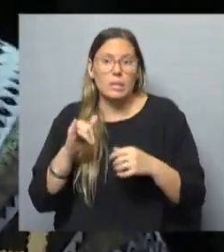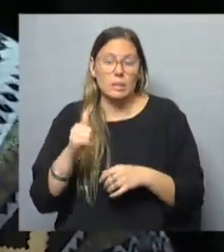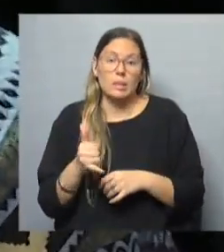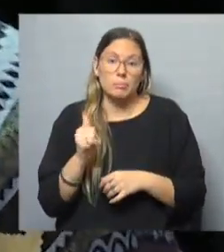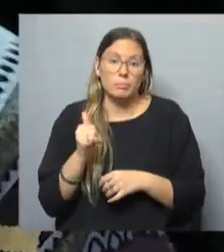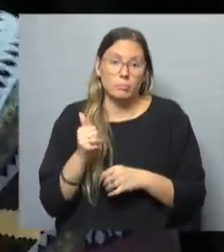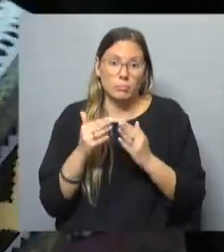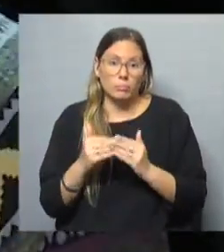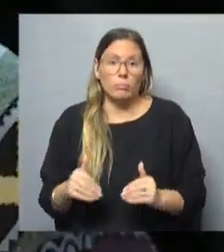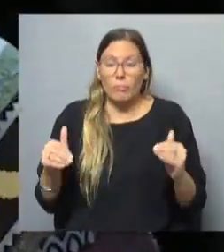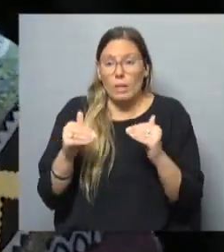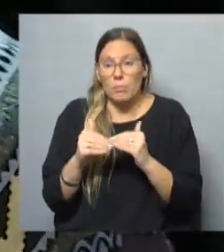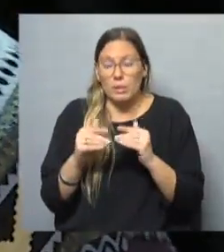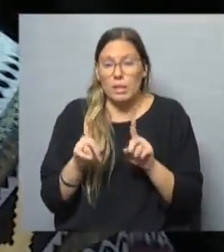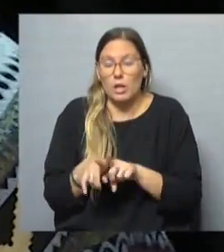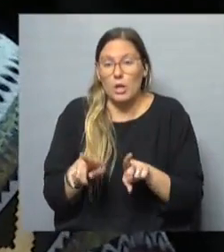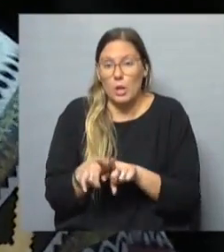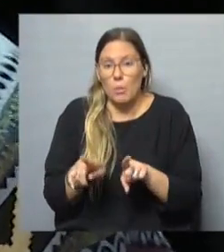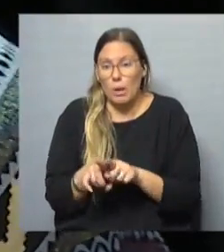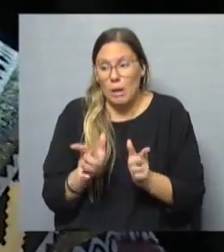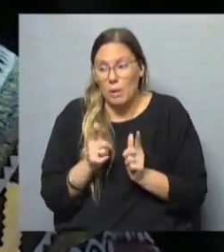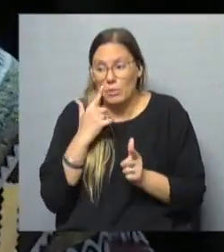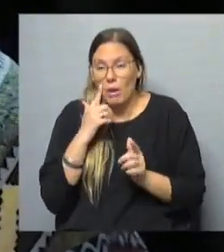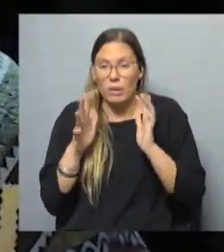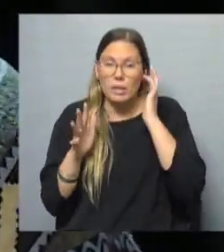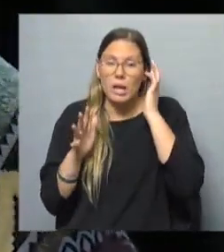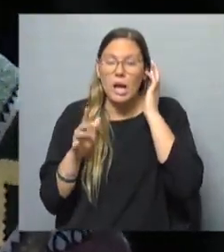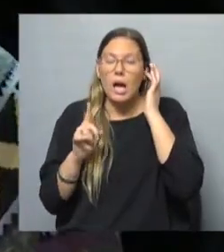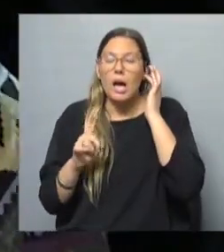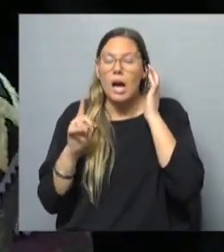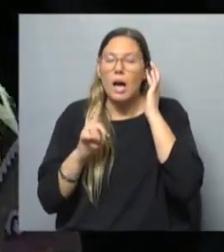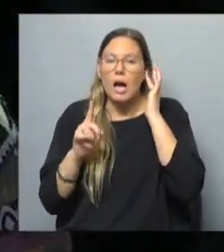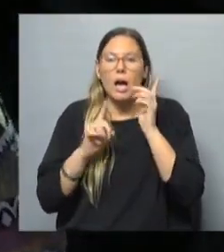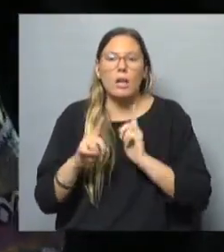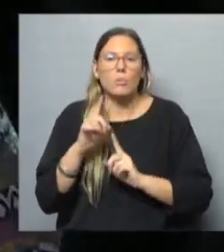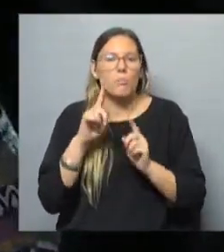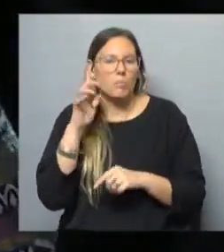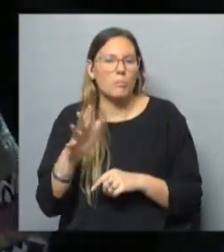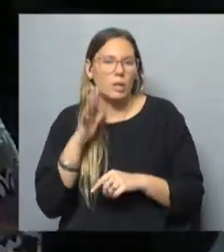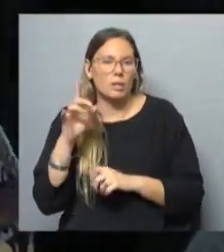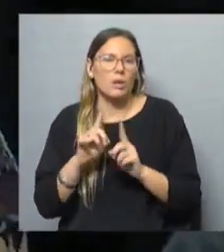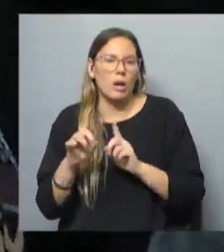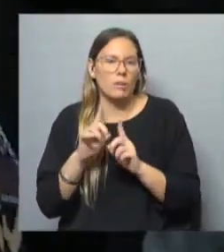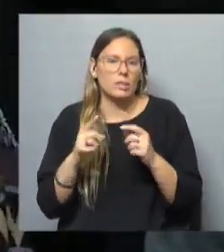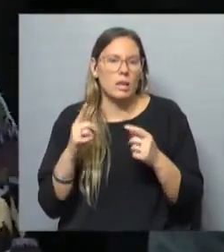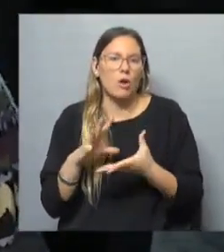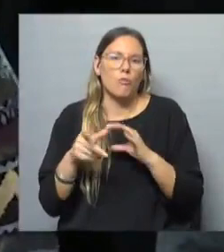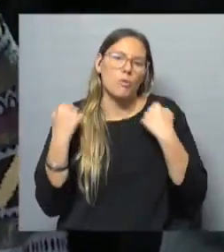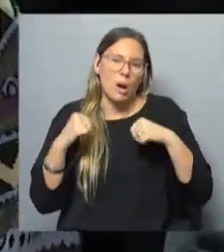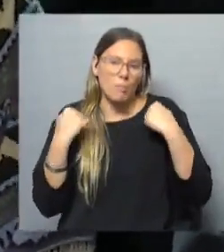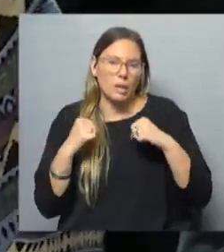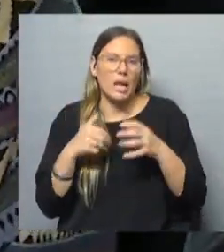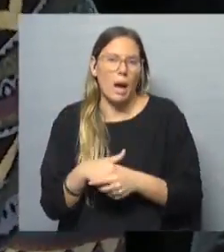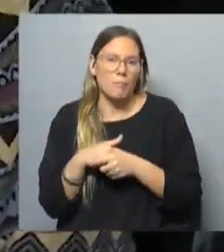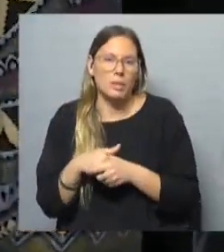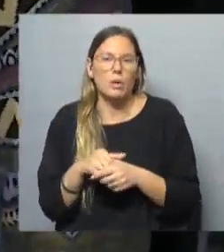ahí a su merced de ellos. Bueno, ¿tuvieron alguna experiencia? Porque me imagino que capaz que a veces hacen ese ejercicio con